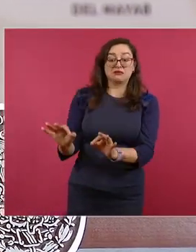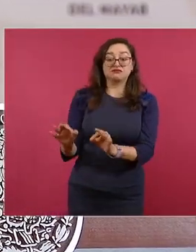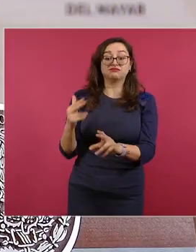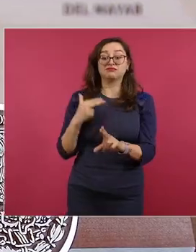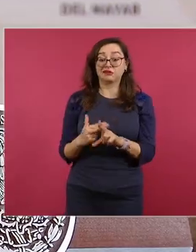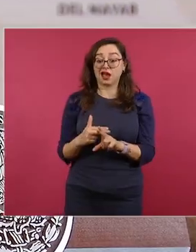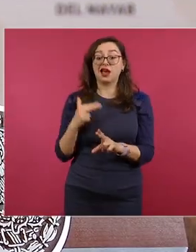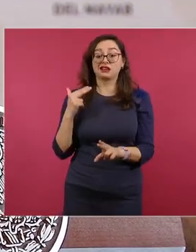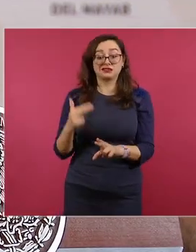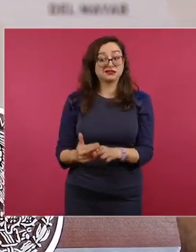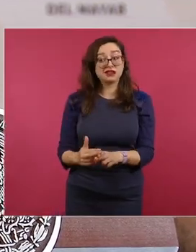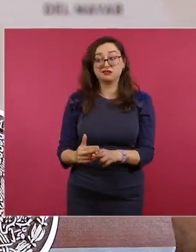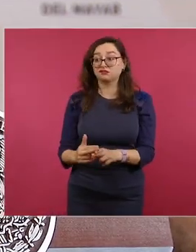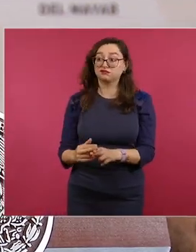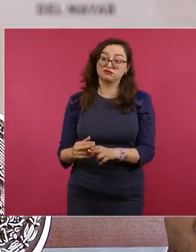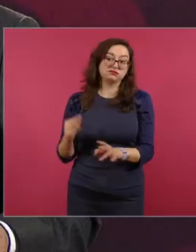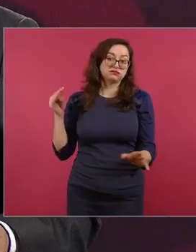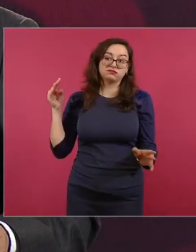rompieron, bueno,